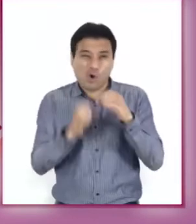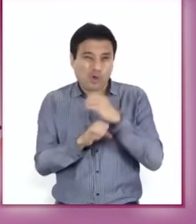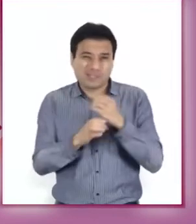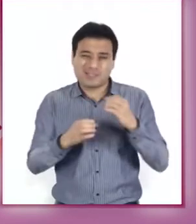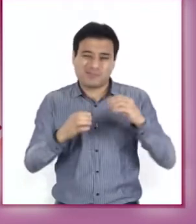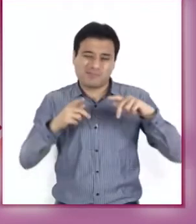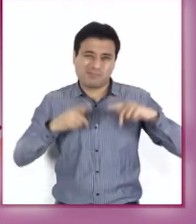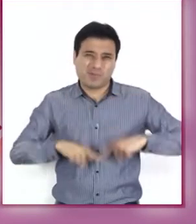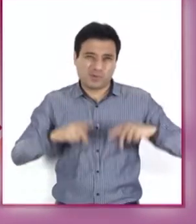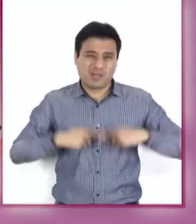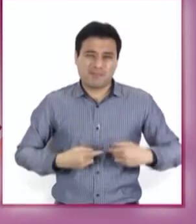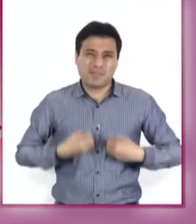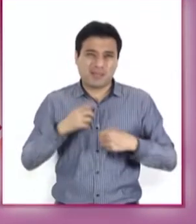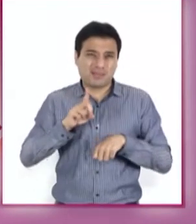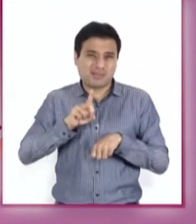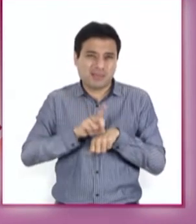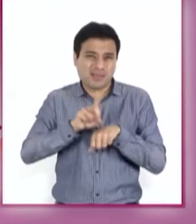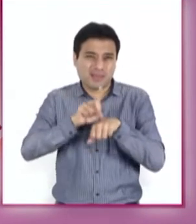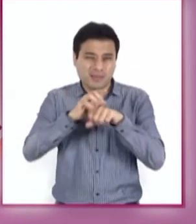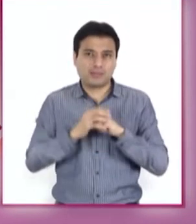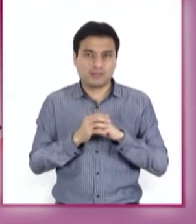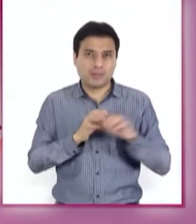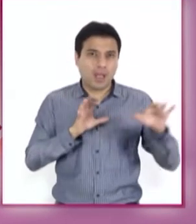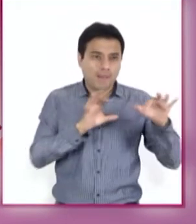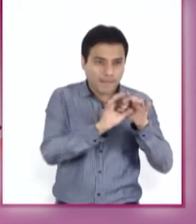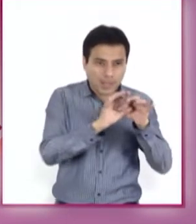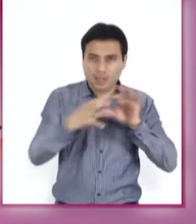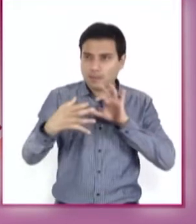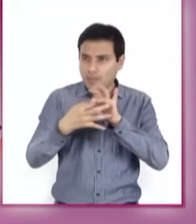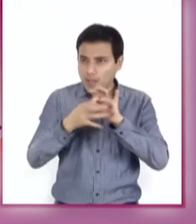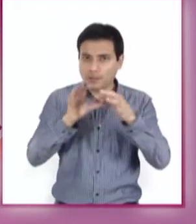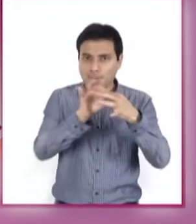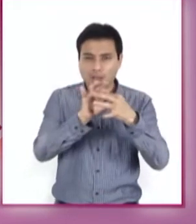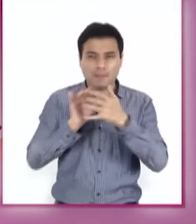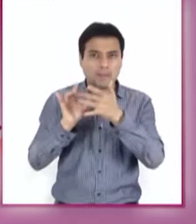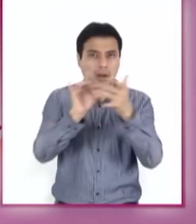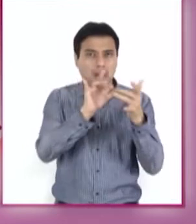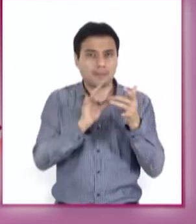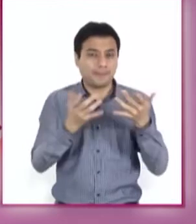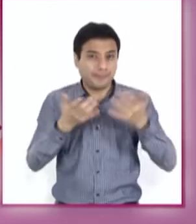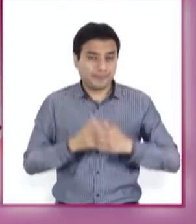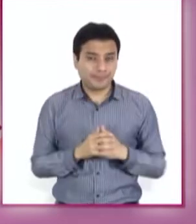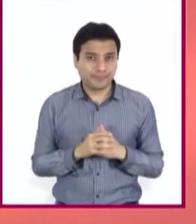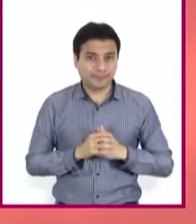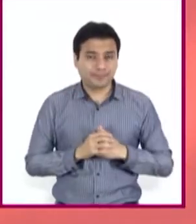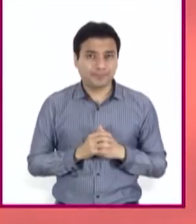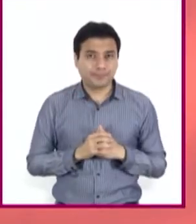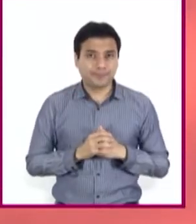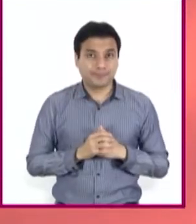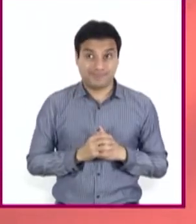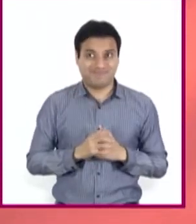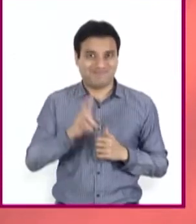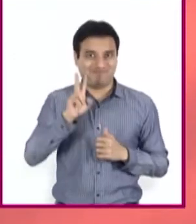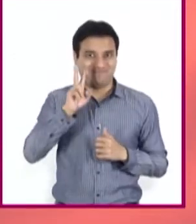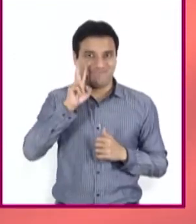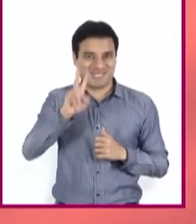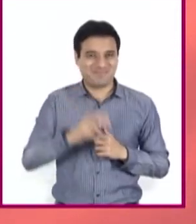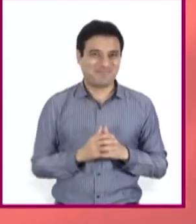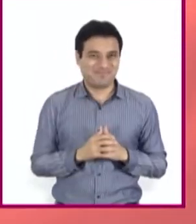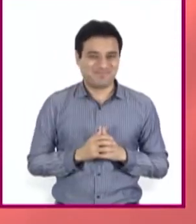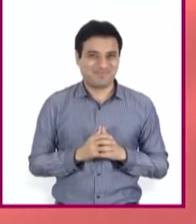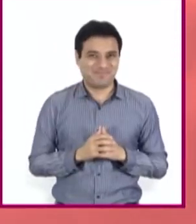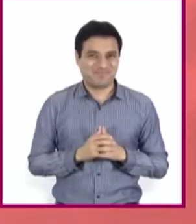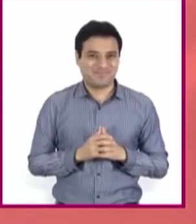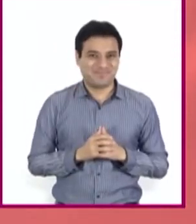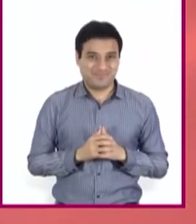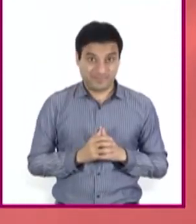unos lugares se han ido relacionando e interconectando con los de otros. Como pueden escuchar, al